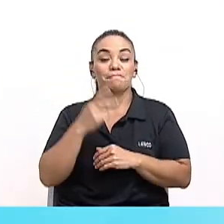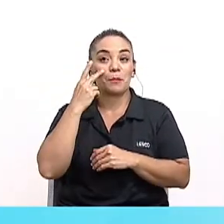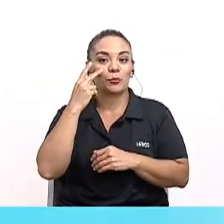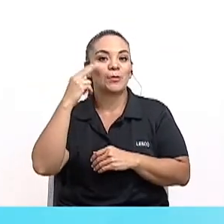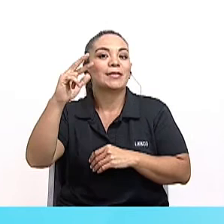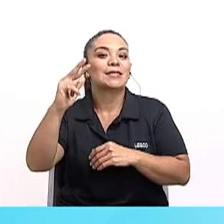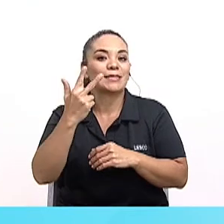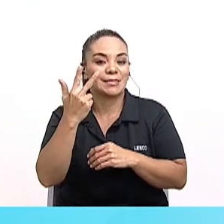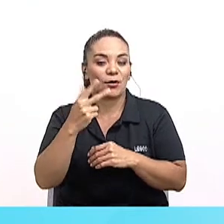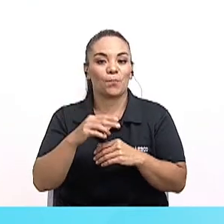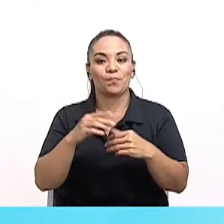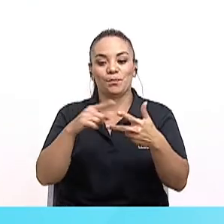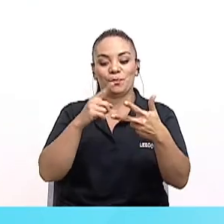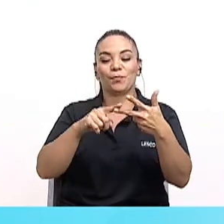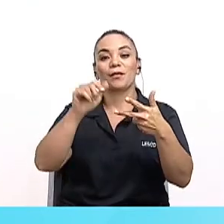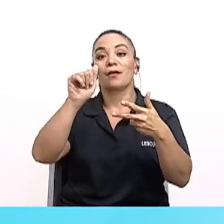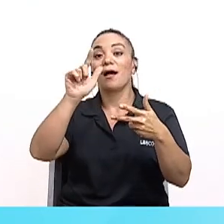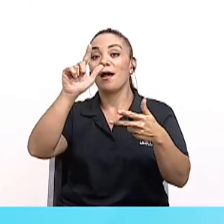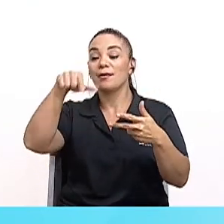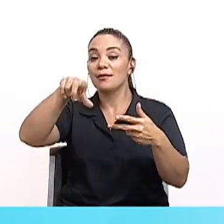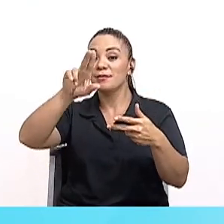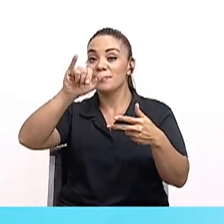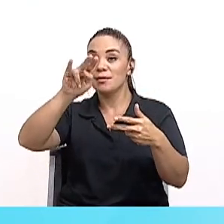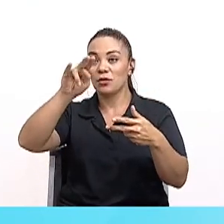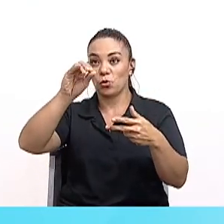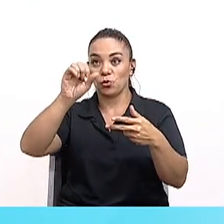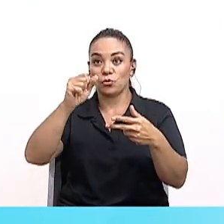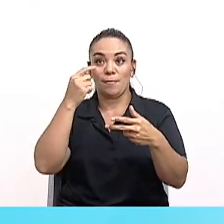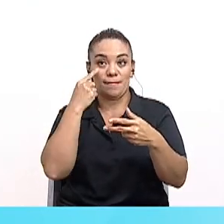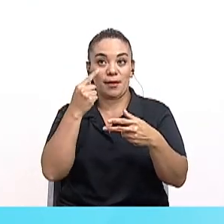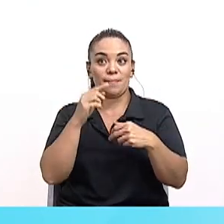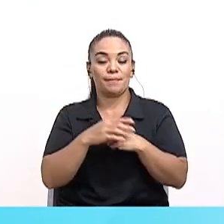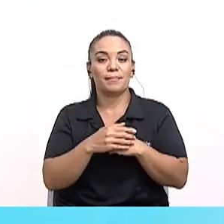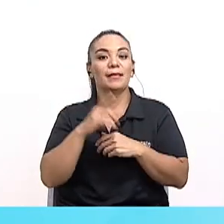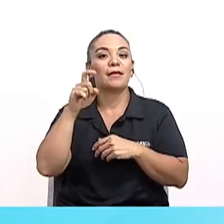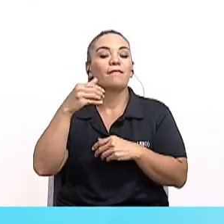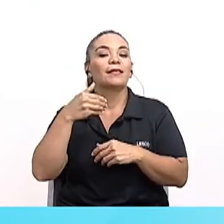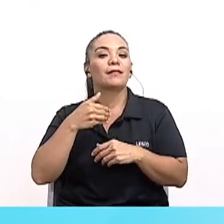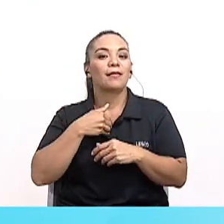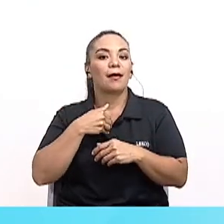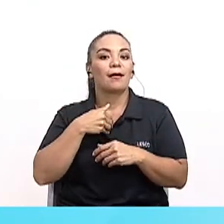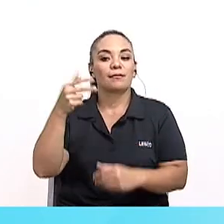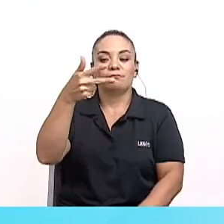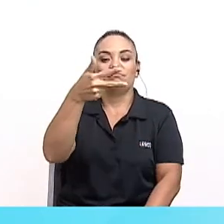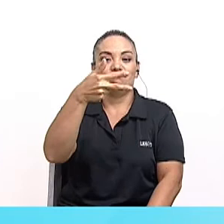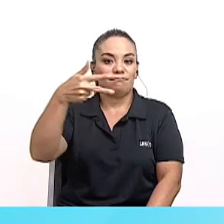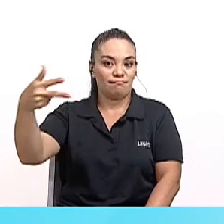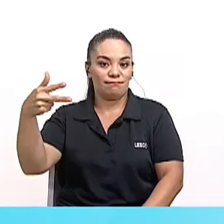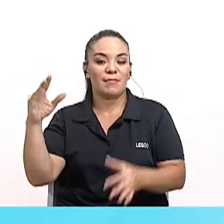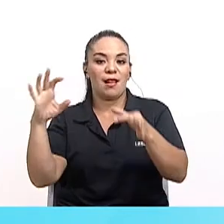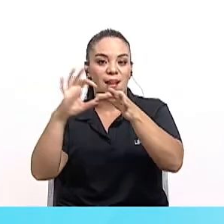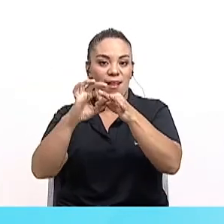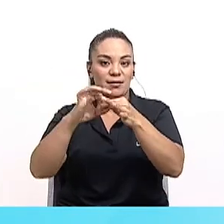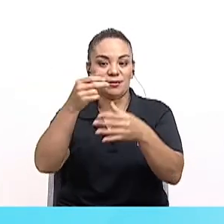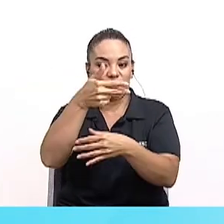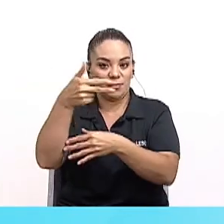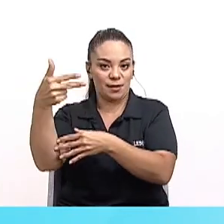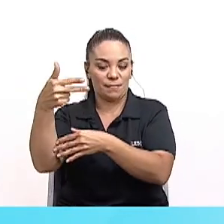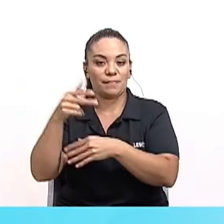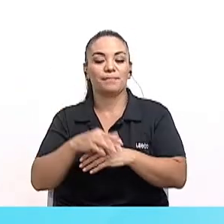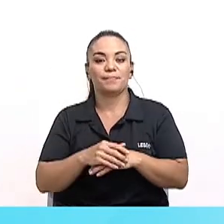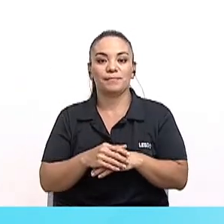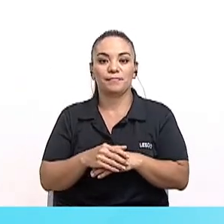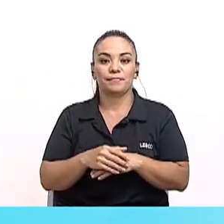que son los alquinos. Los alquinos tengo que tener por lo menos un triple enlace. También respetan